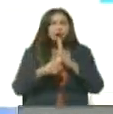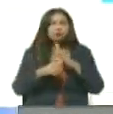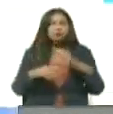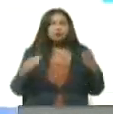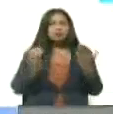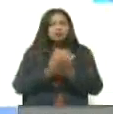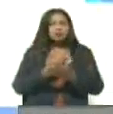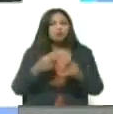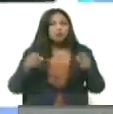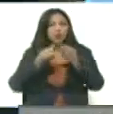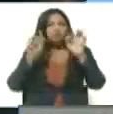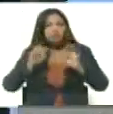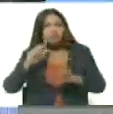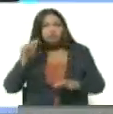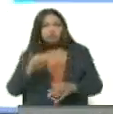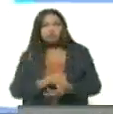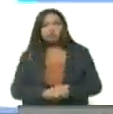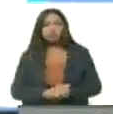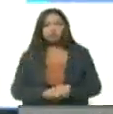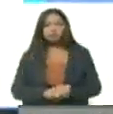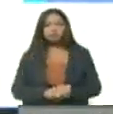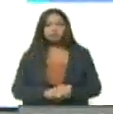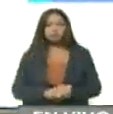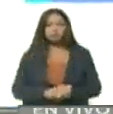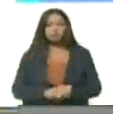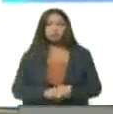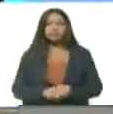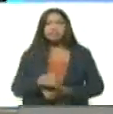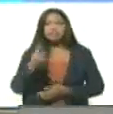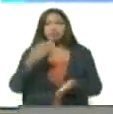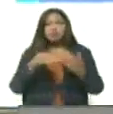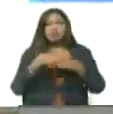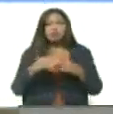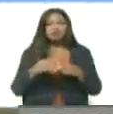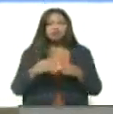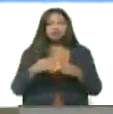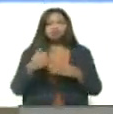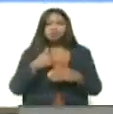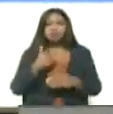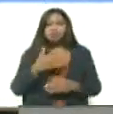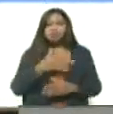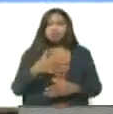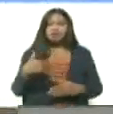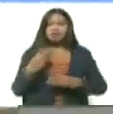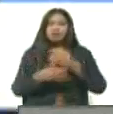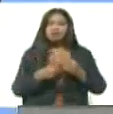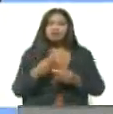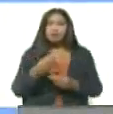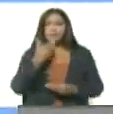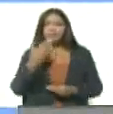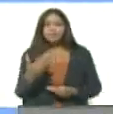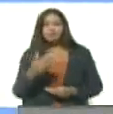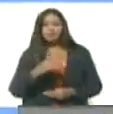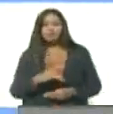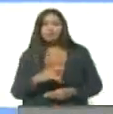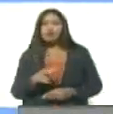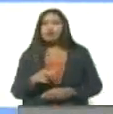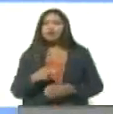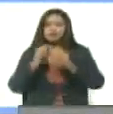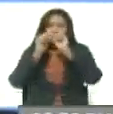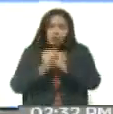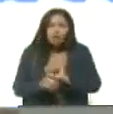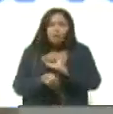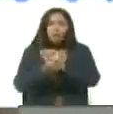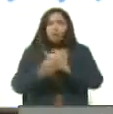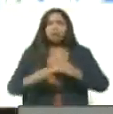saquearon, aquellos que se llenaban la boca pidiéndole a sus amos